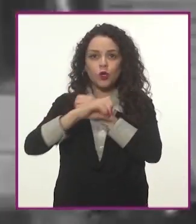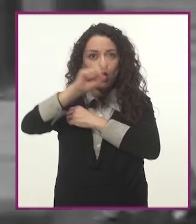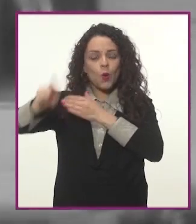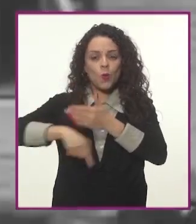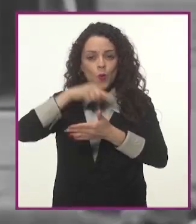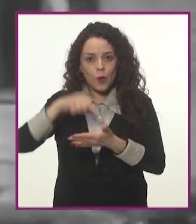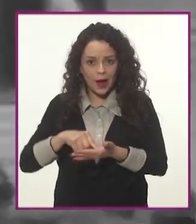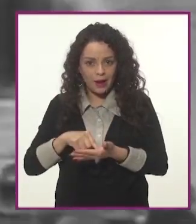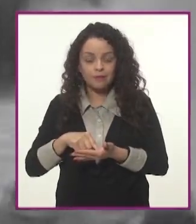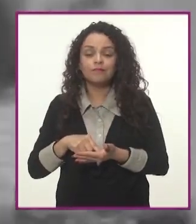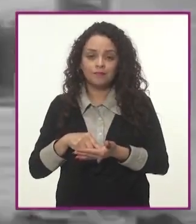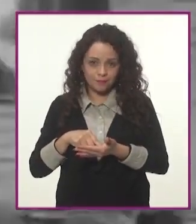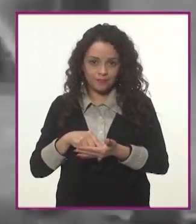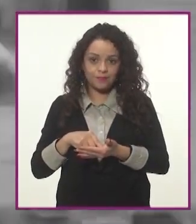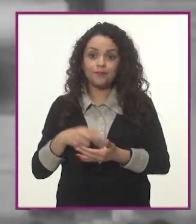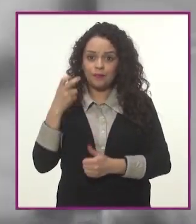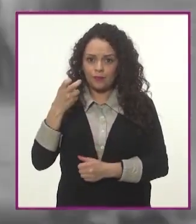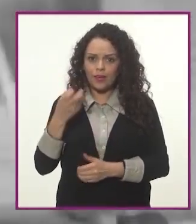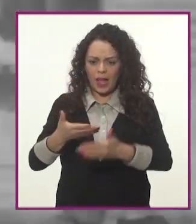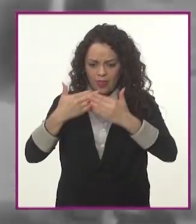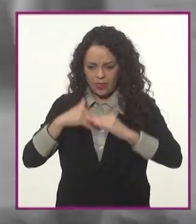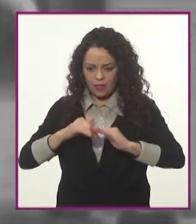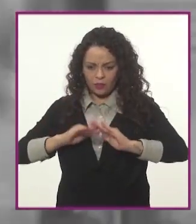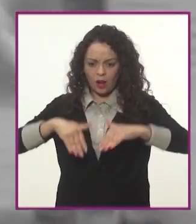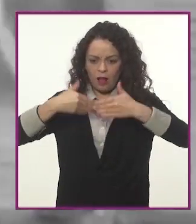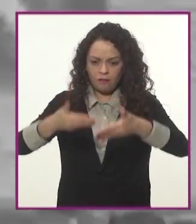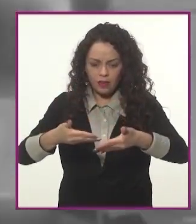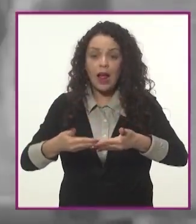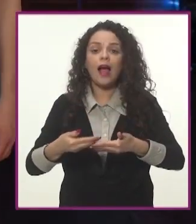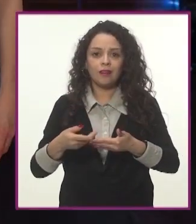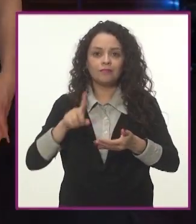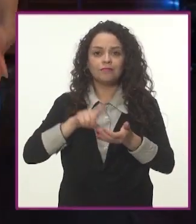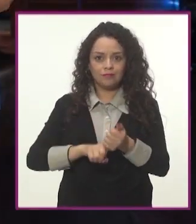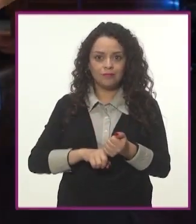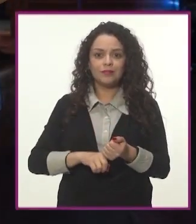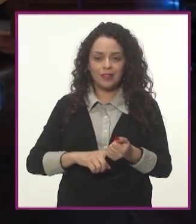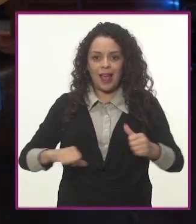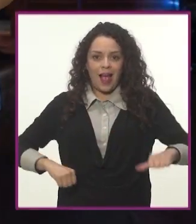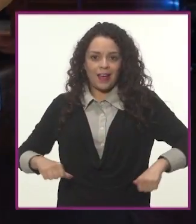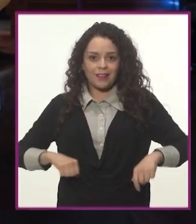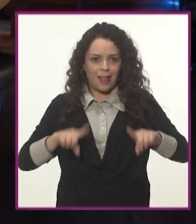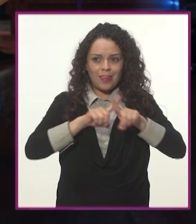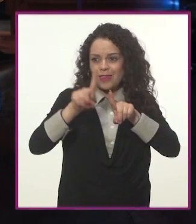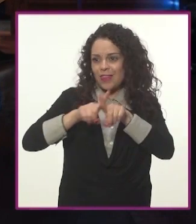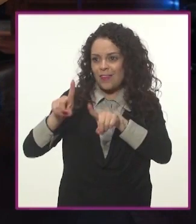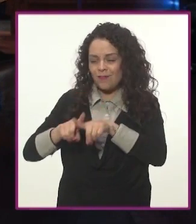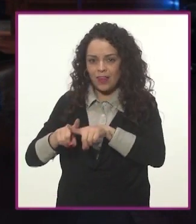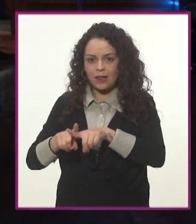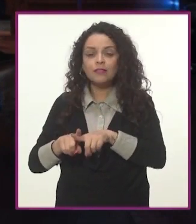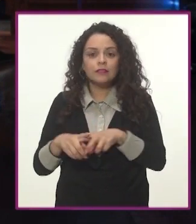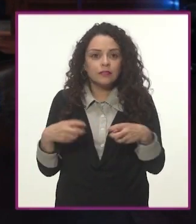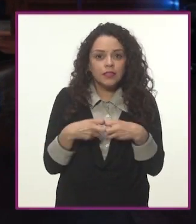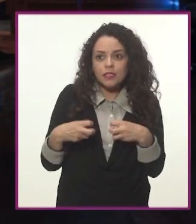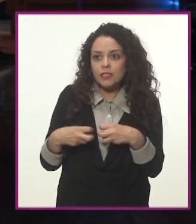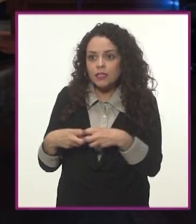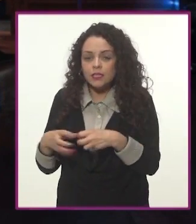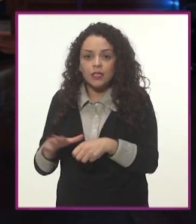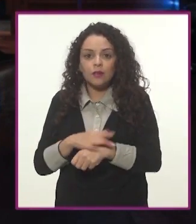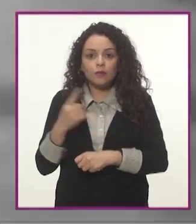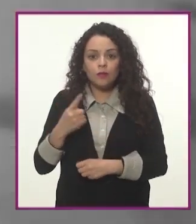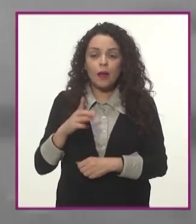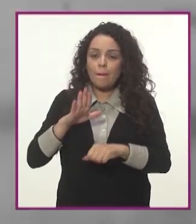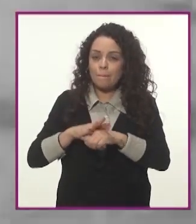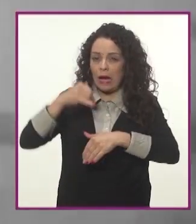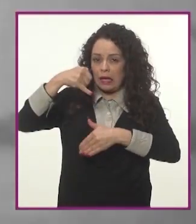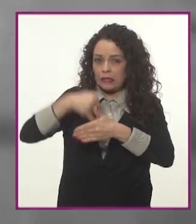de tomas de interior-exterior daba dinamismo a la historia del rescate. El aumento de tensión se completaba con un plano de detalle de